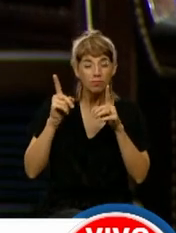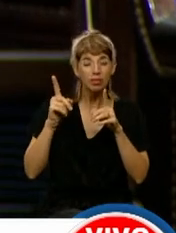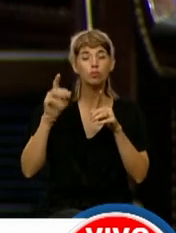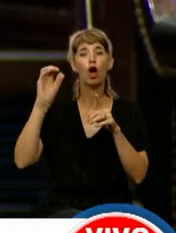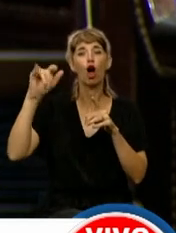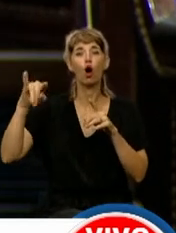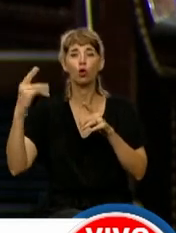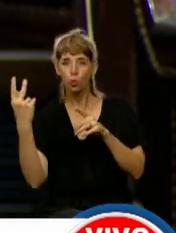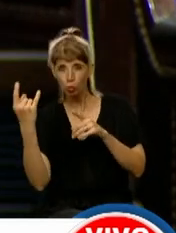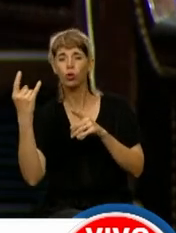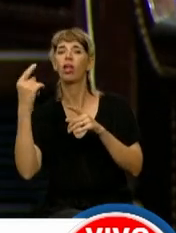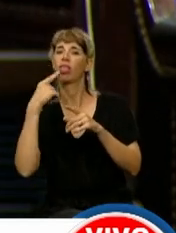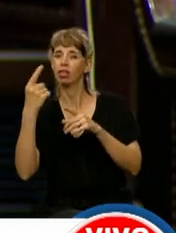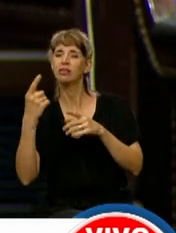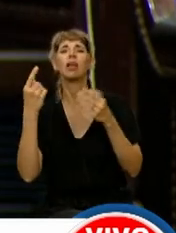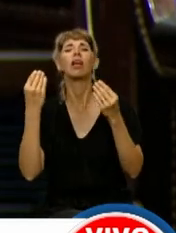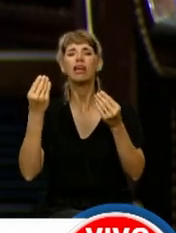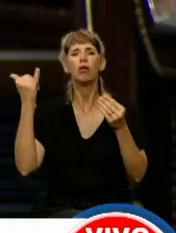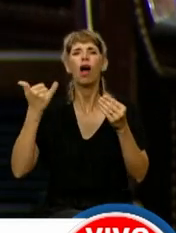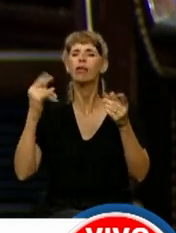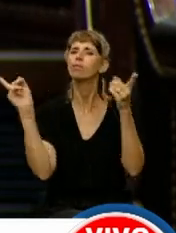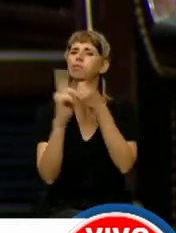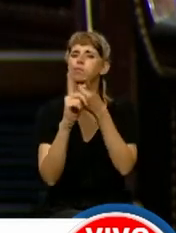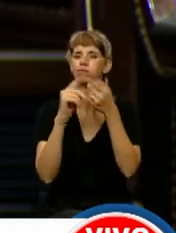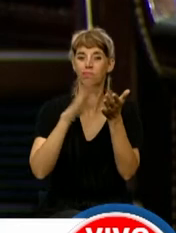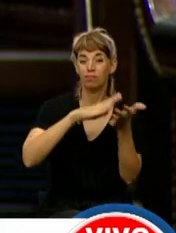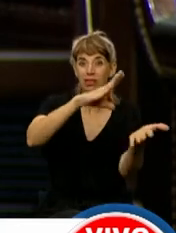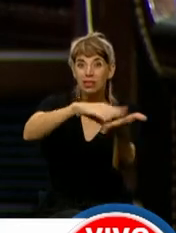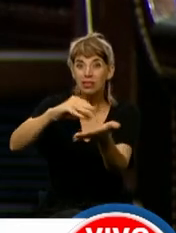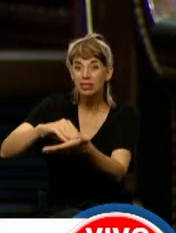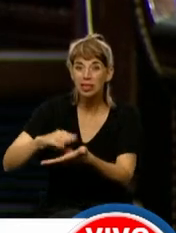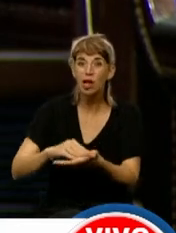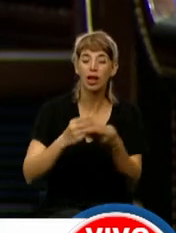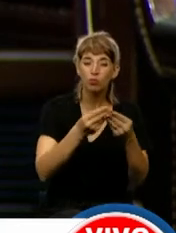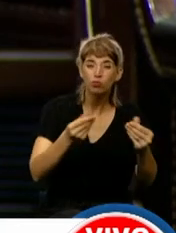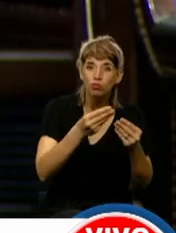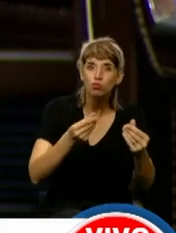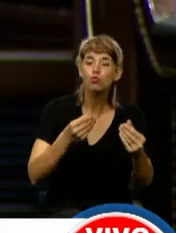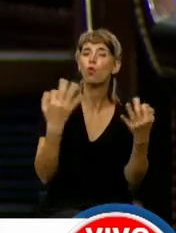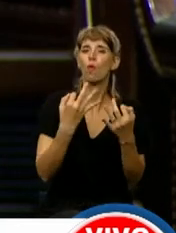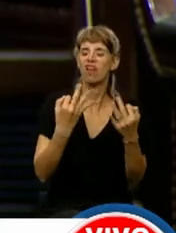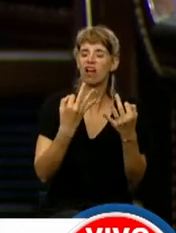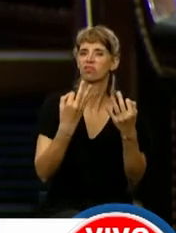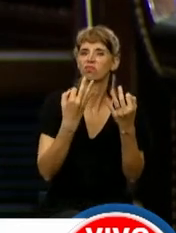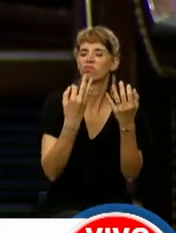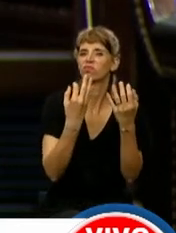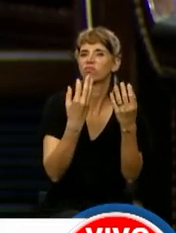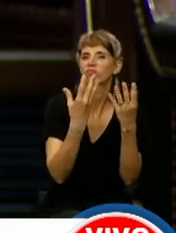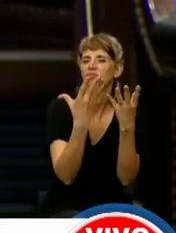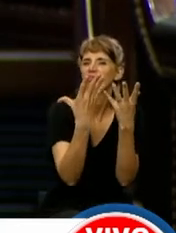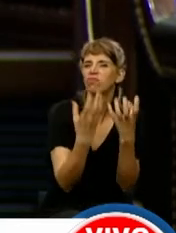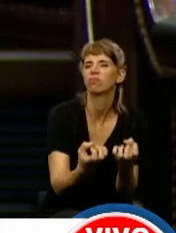están perdiendo los nutrientes de nuestros suelos como esto afecta a la alimentación como esto afecta también o viene